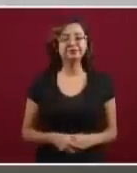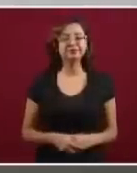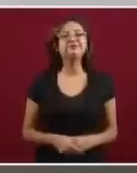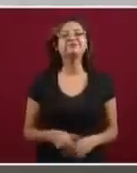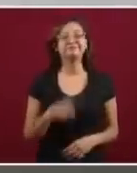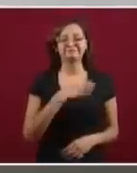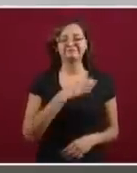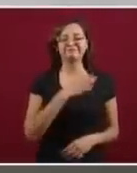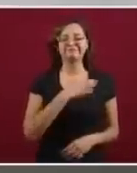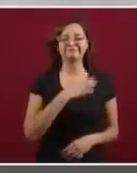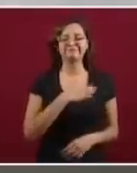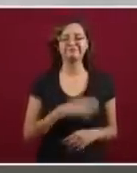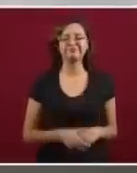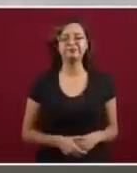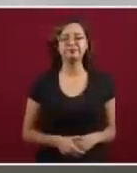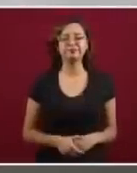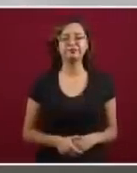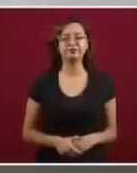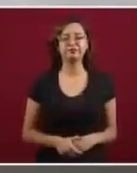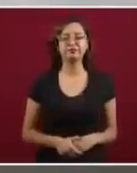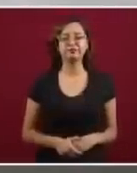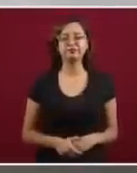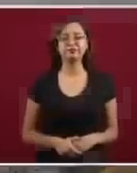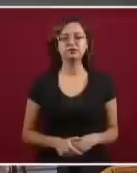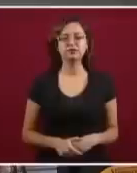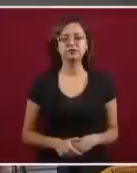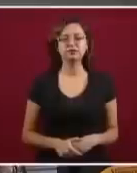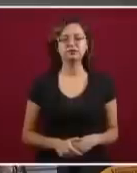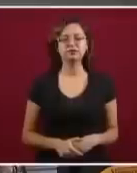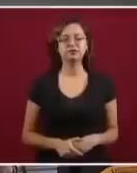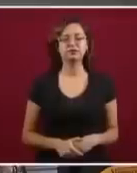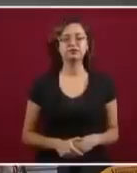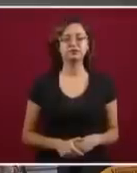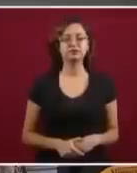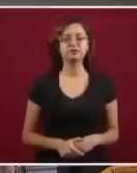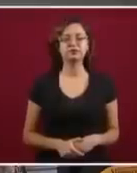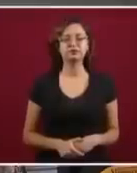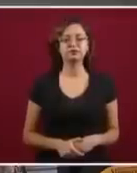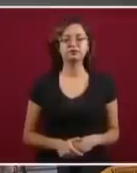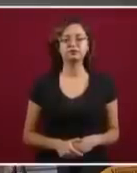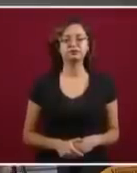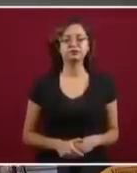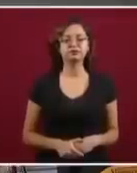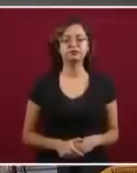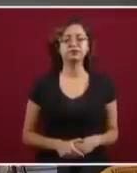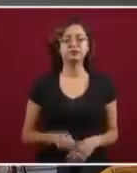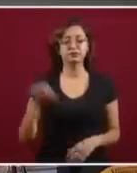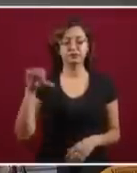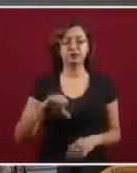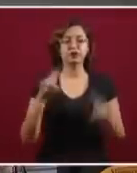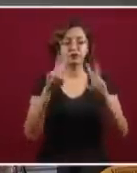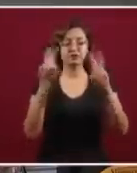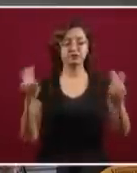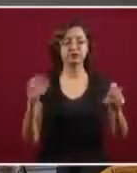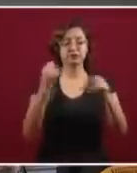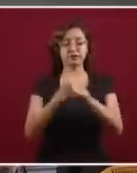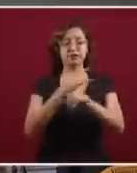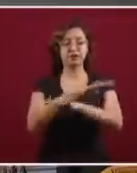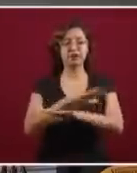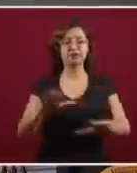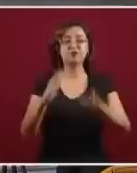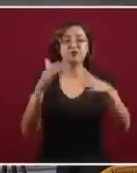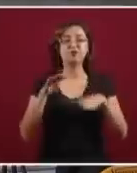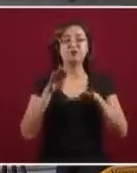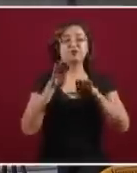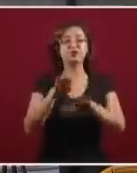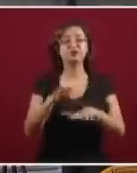qué bueno que vendrá vamos a informar sobre la